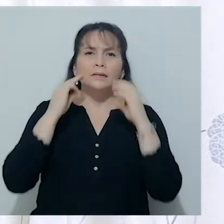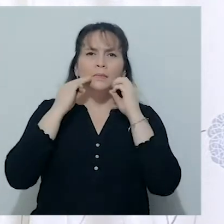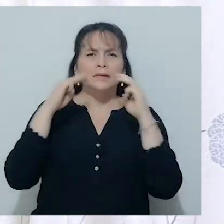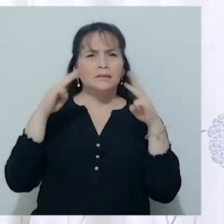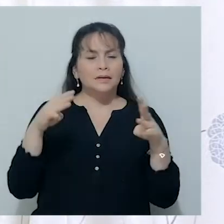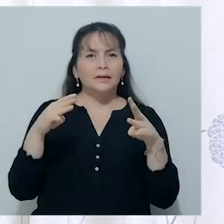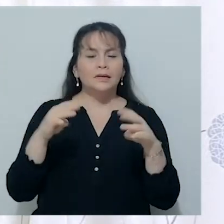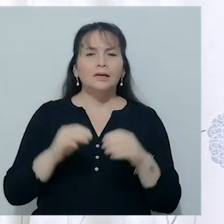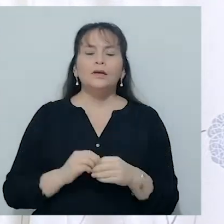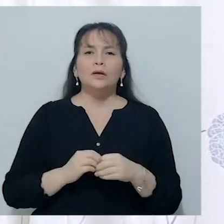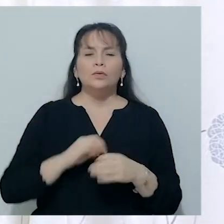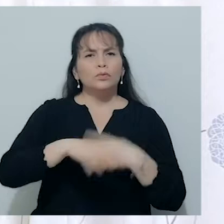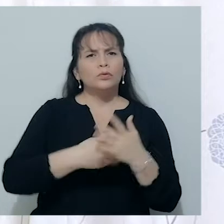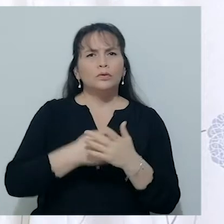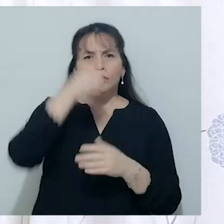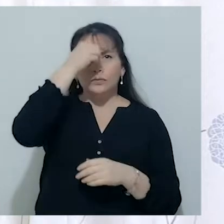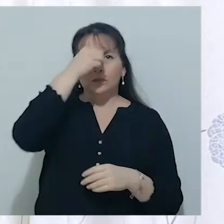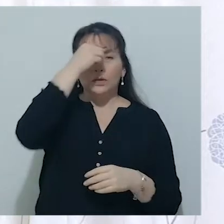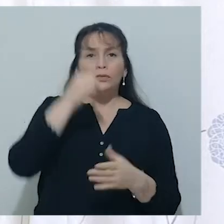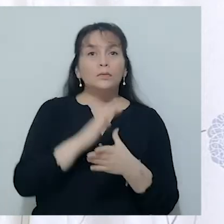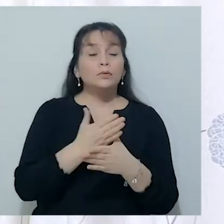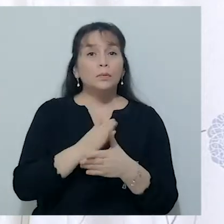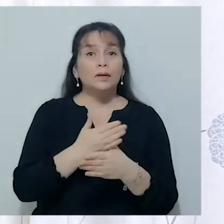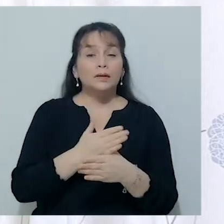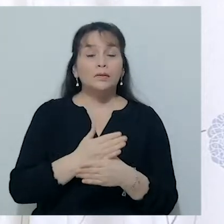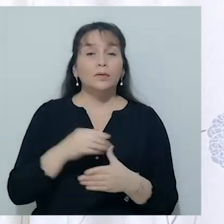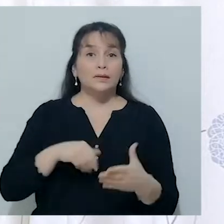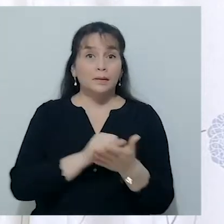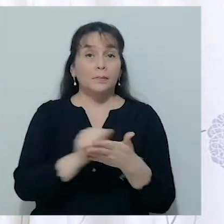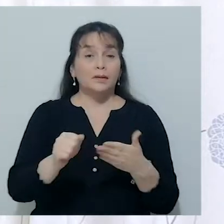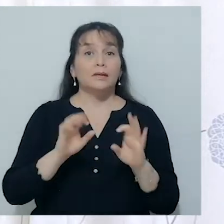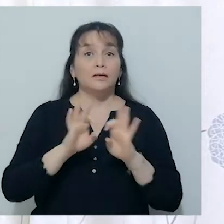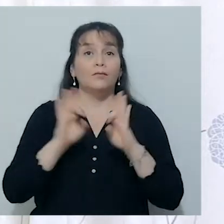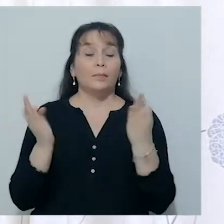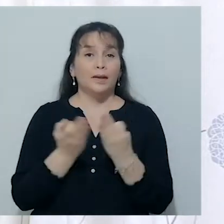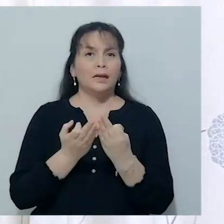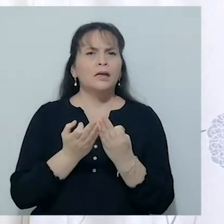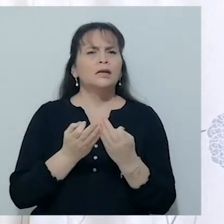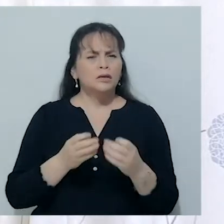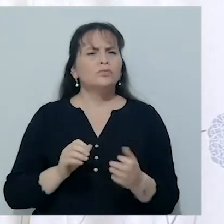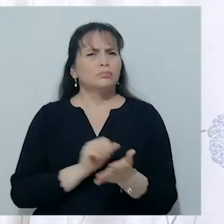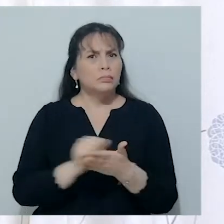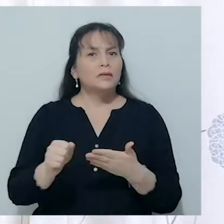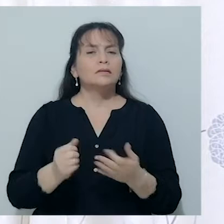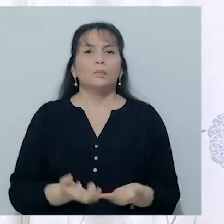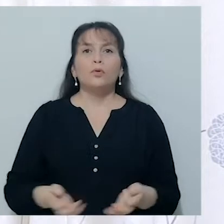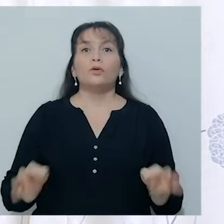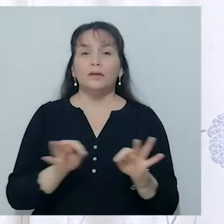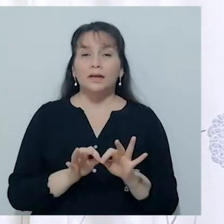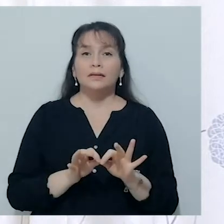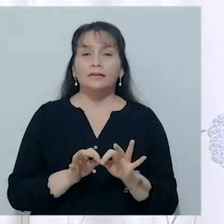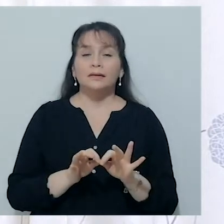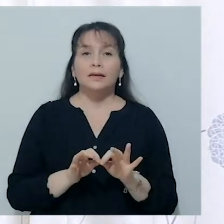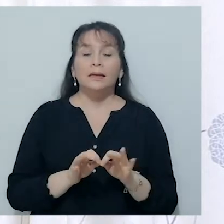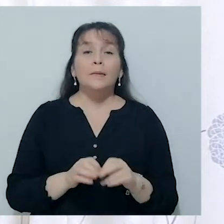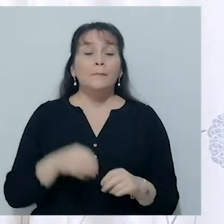que durante estos domingos estamos compartiendo en este mes de la familia. Creo que es un mes sumamente importante con la